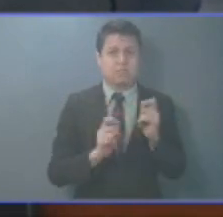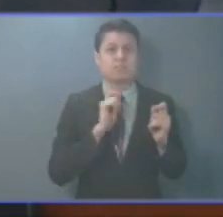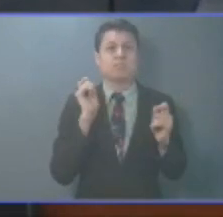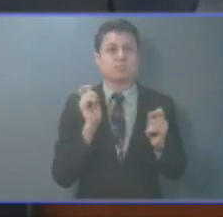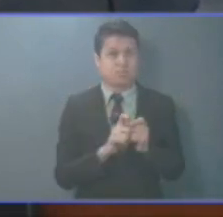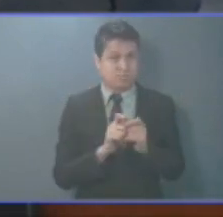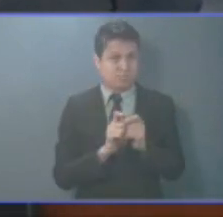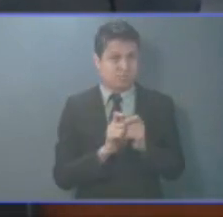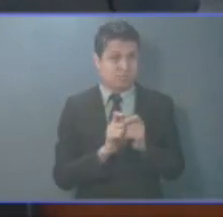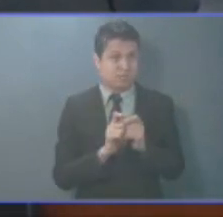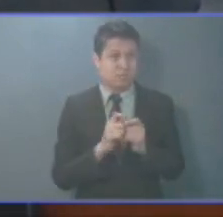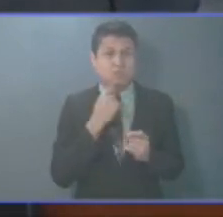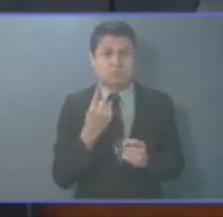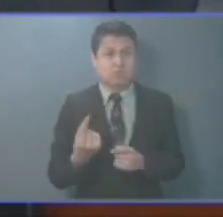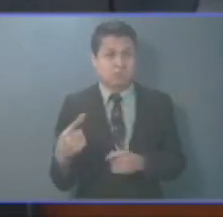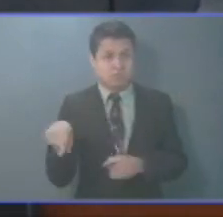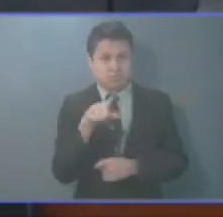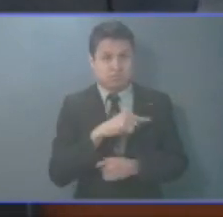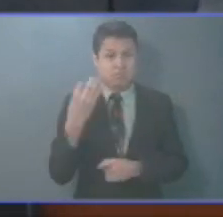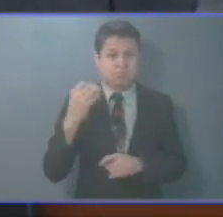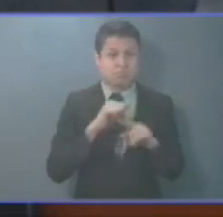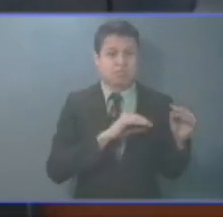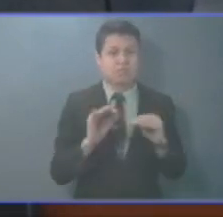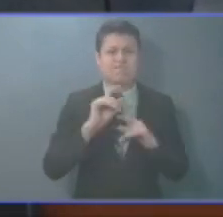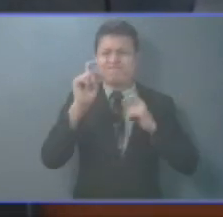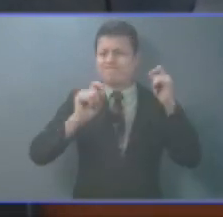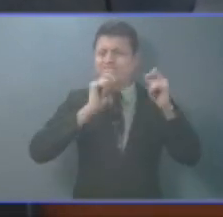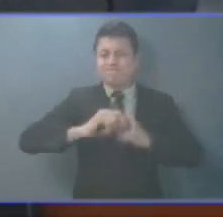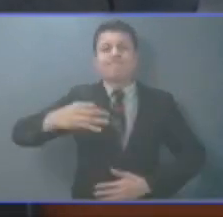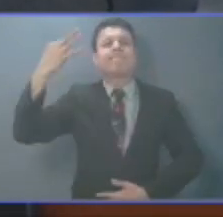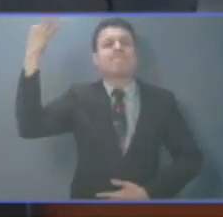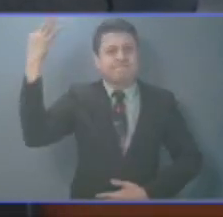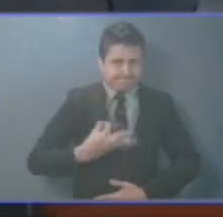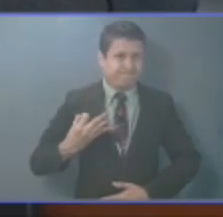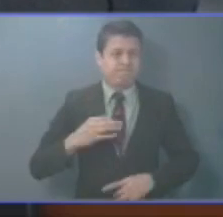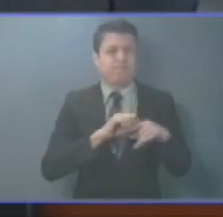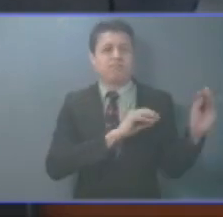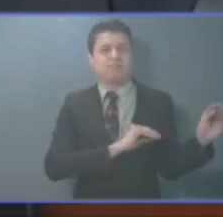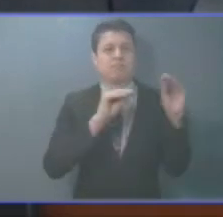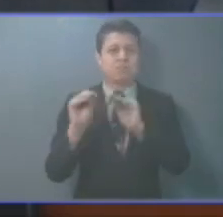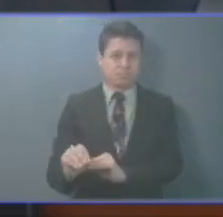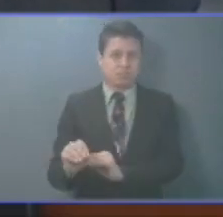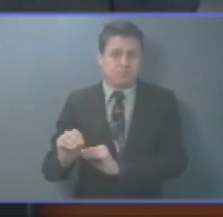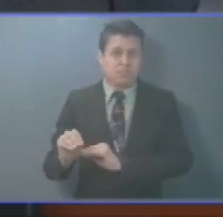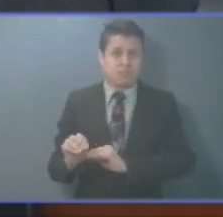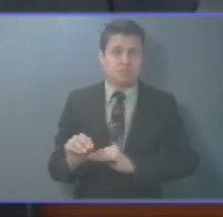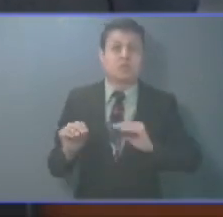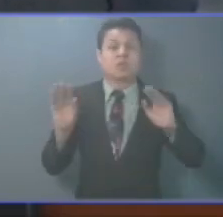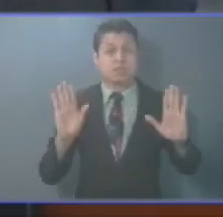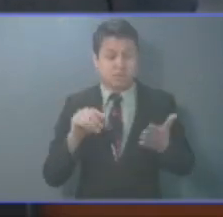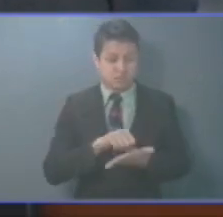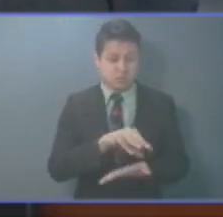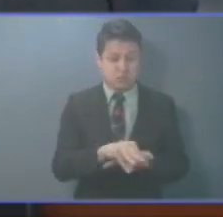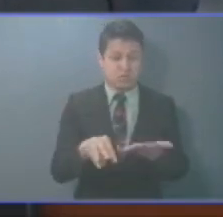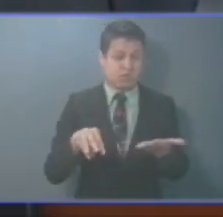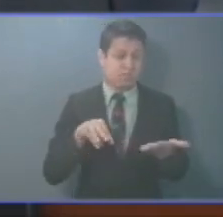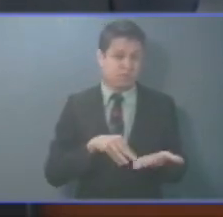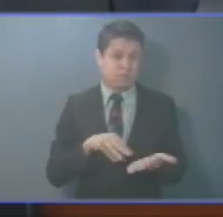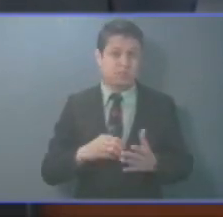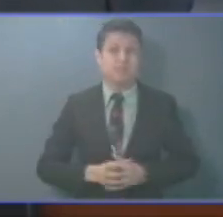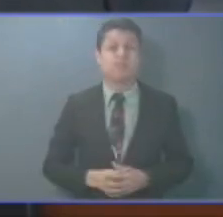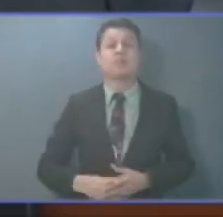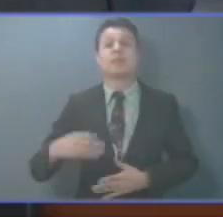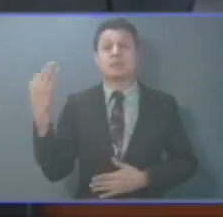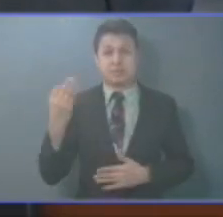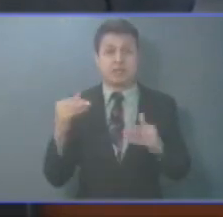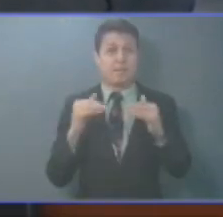respectivos, los cuales serán de estricto cumplimiento. En el caso de las municipalidades,